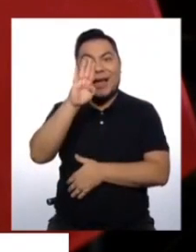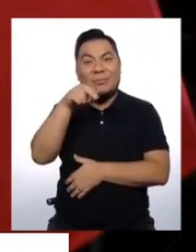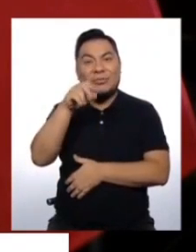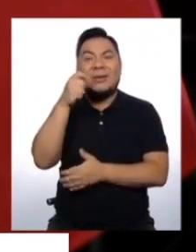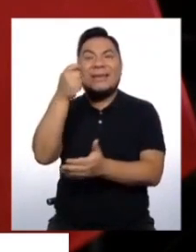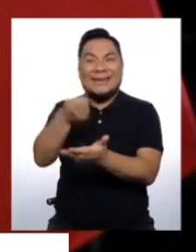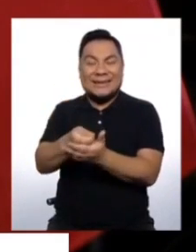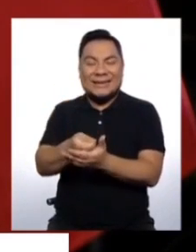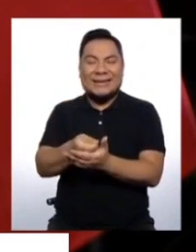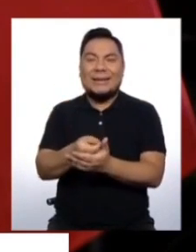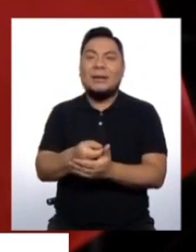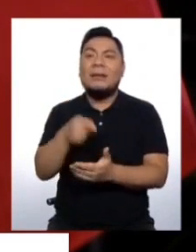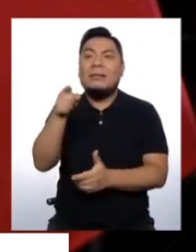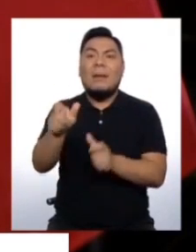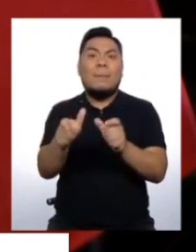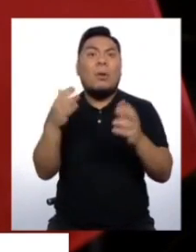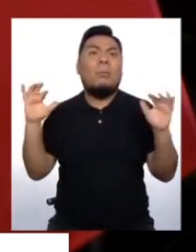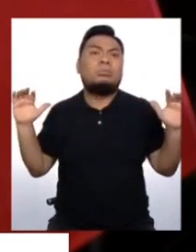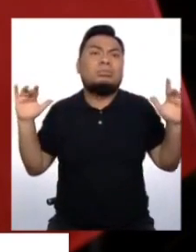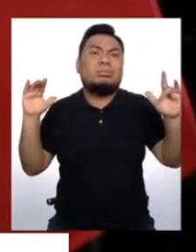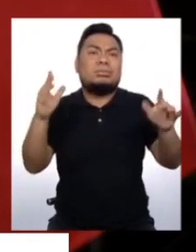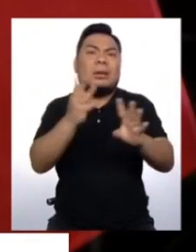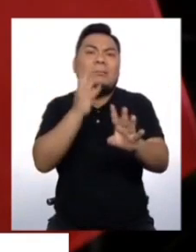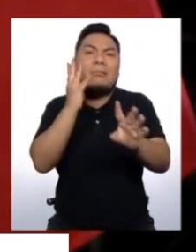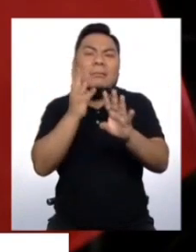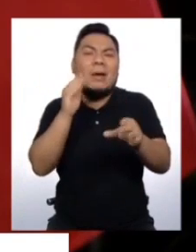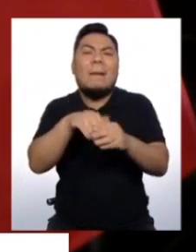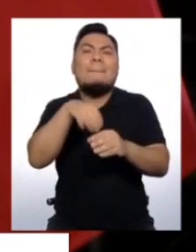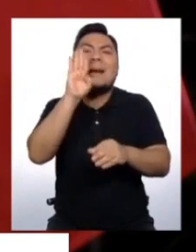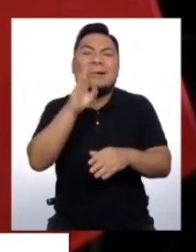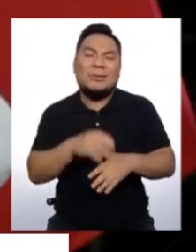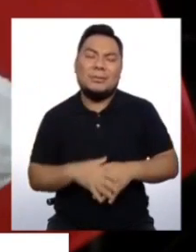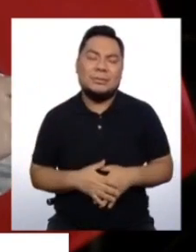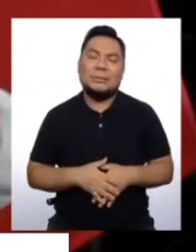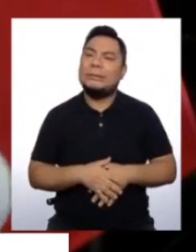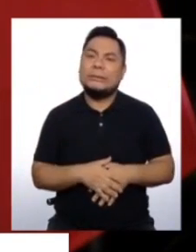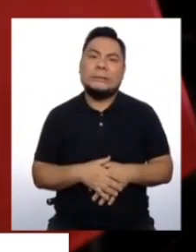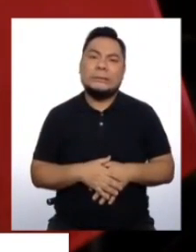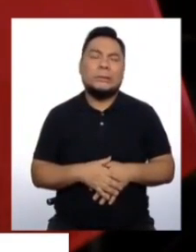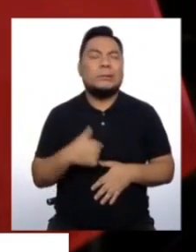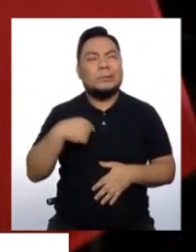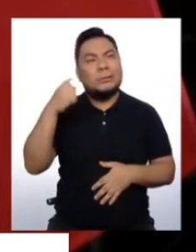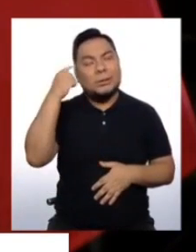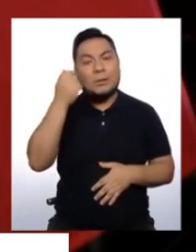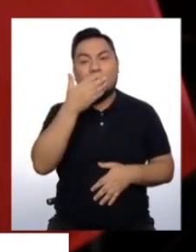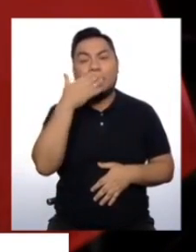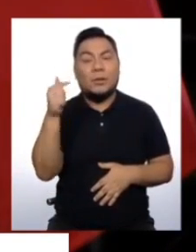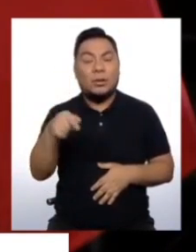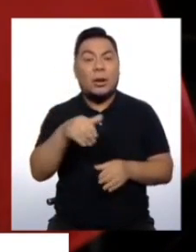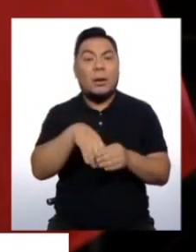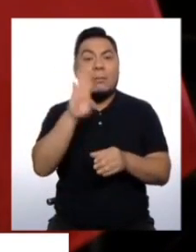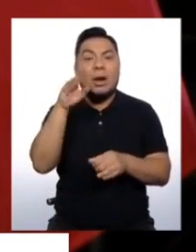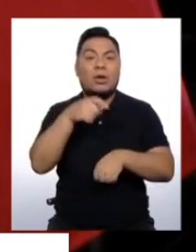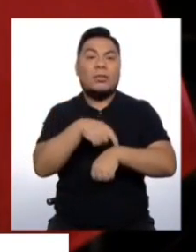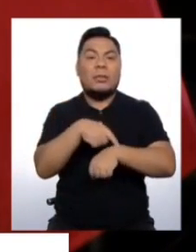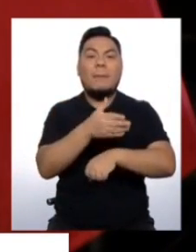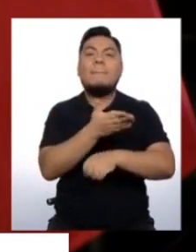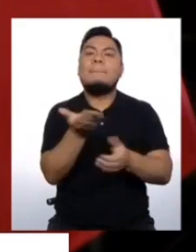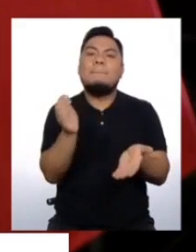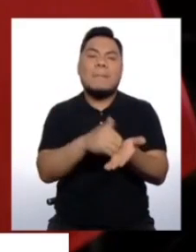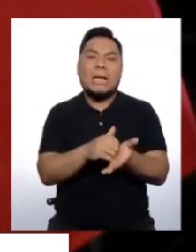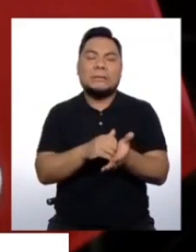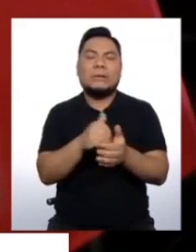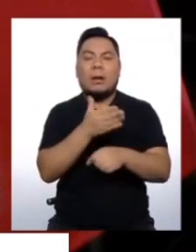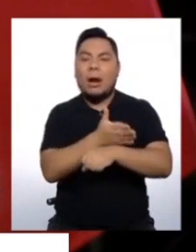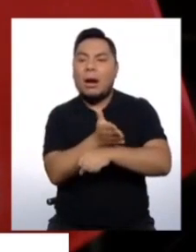visto aglomeración en los bancos. Y para eso hemos extendido el horario de atención de los bancos, para que la misma